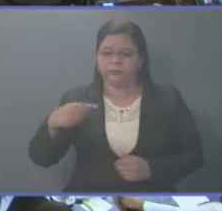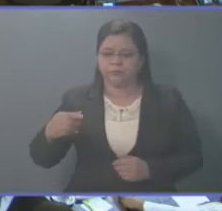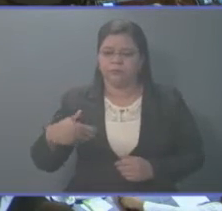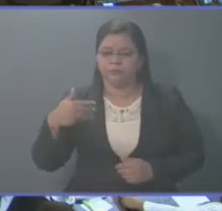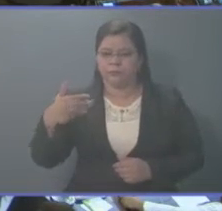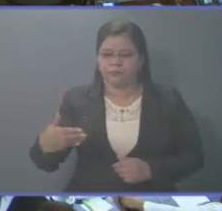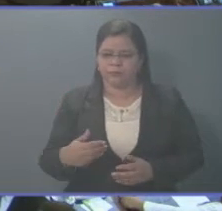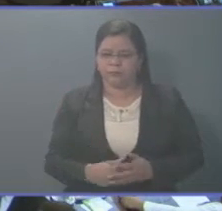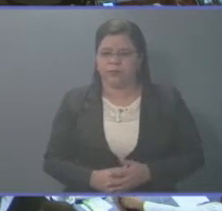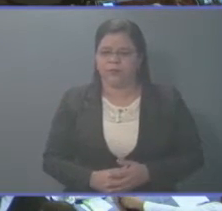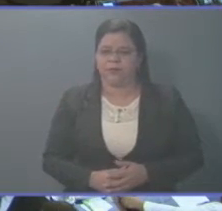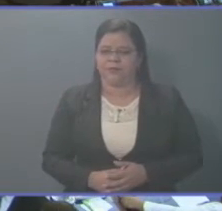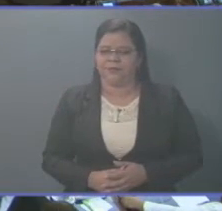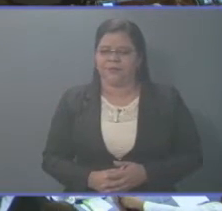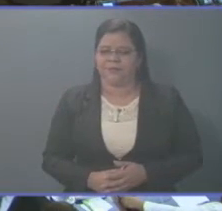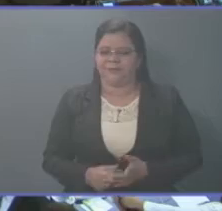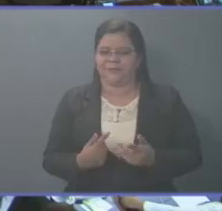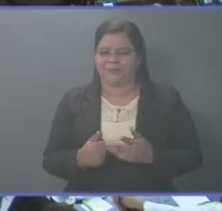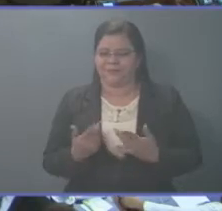año, quería